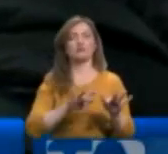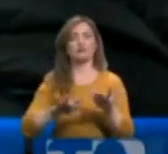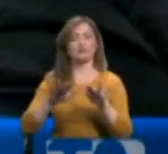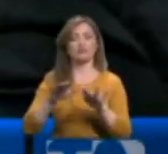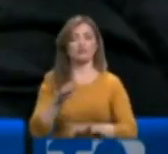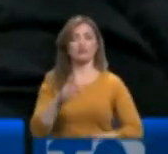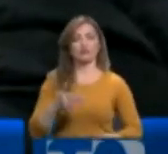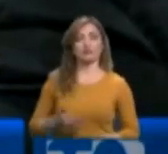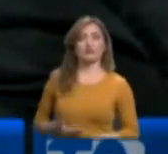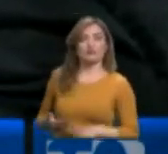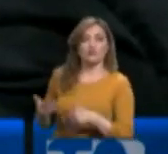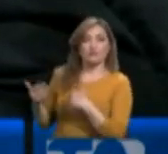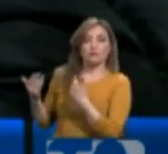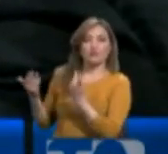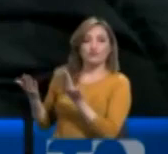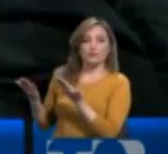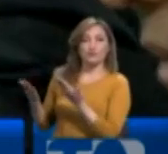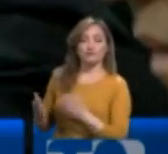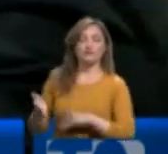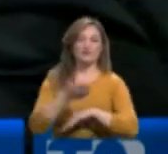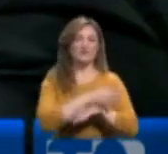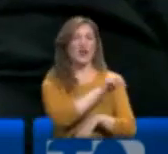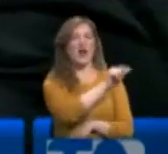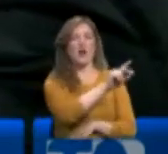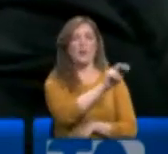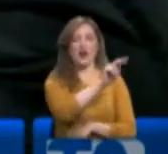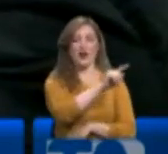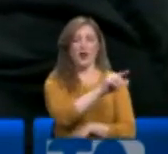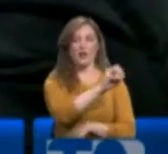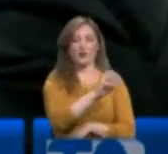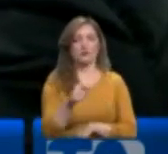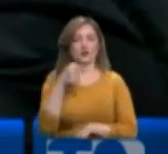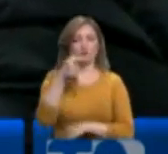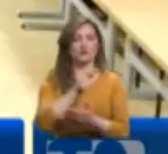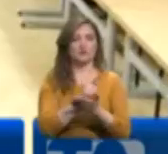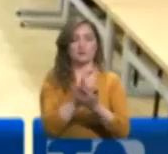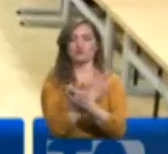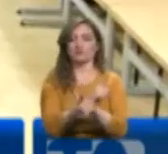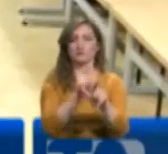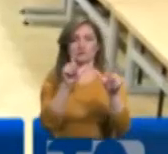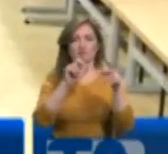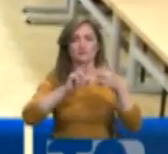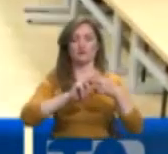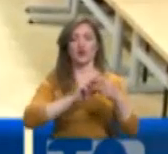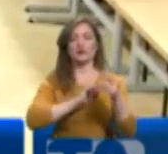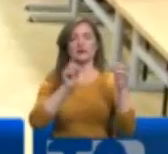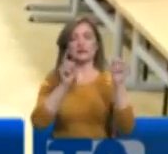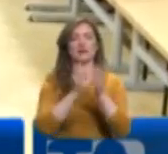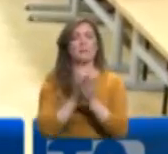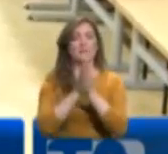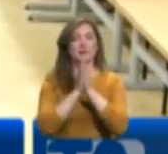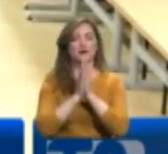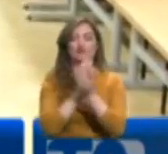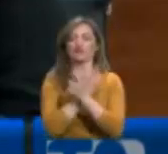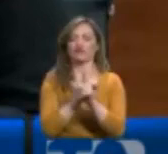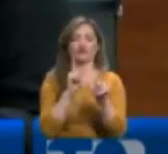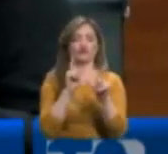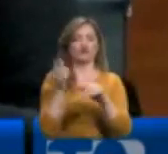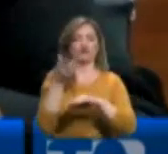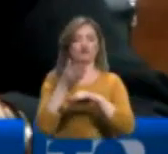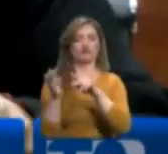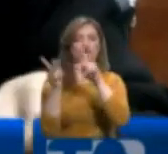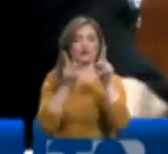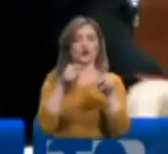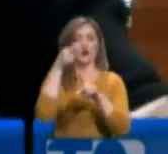de la presidencia, Alexis Mera, que la próxima semana espera obtener su libertad tras una reformulación de medidas cautelares prevista